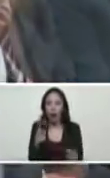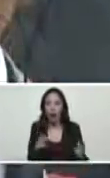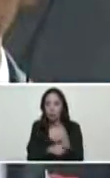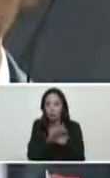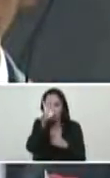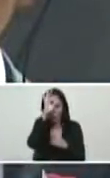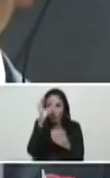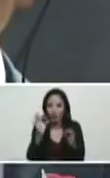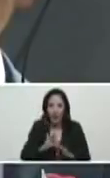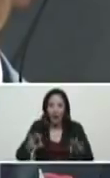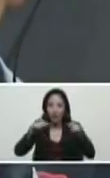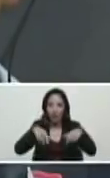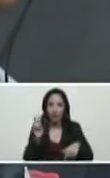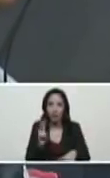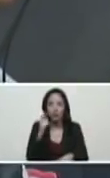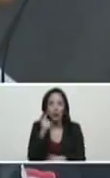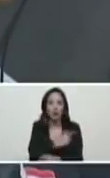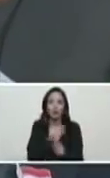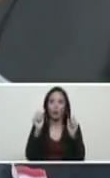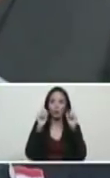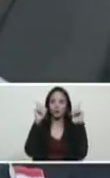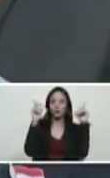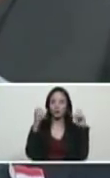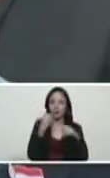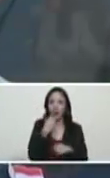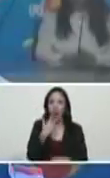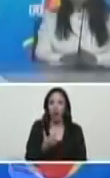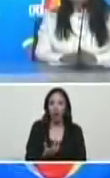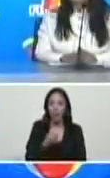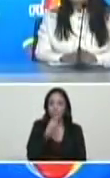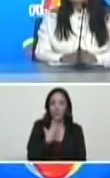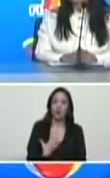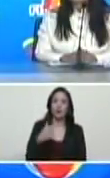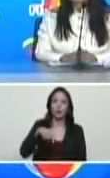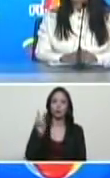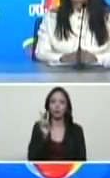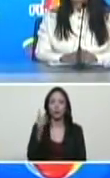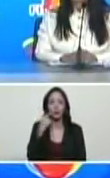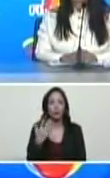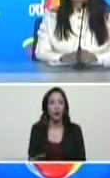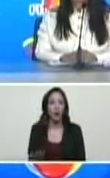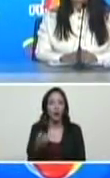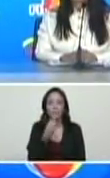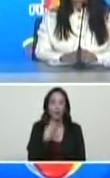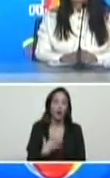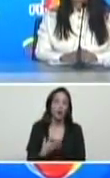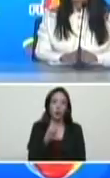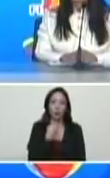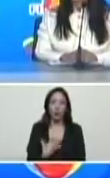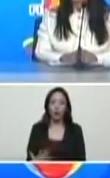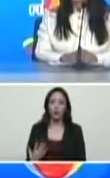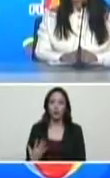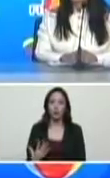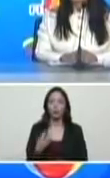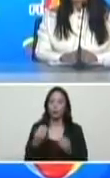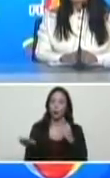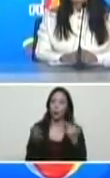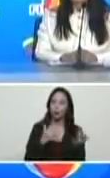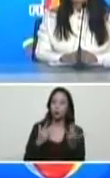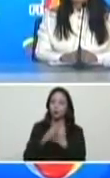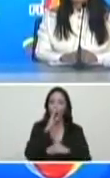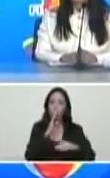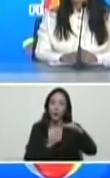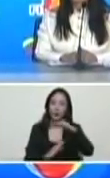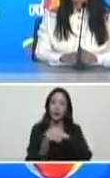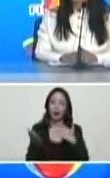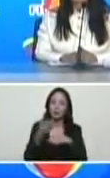Venezuela, todas las delegaciones se van impresionadas de ver la belleza en el trato del pueblo